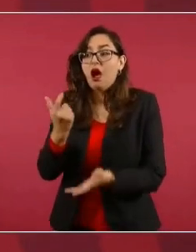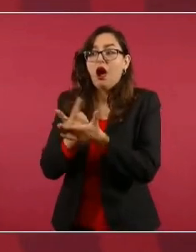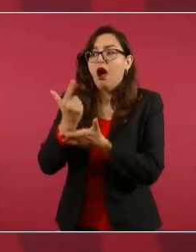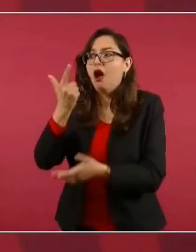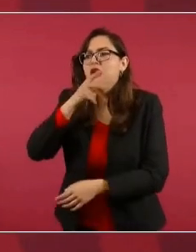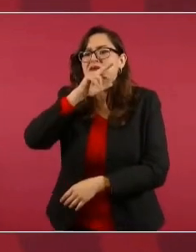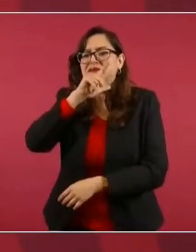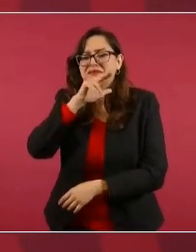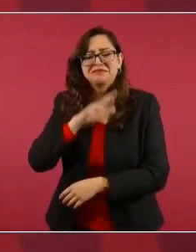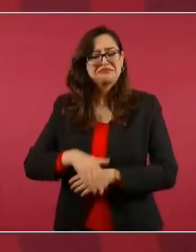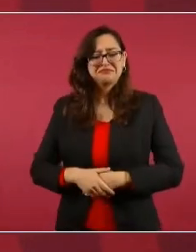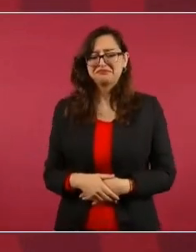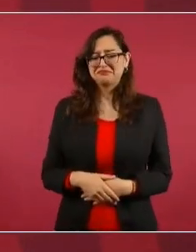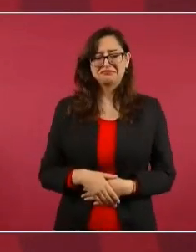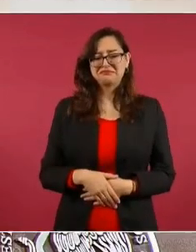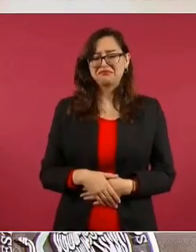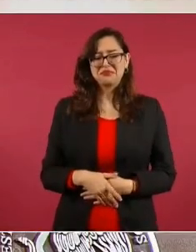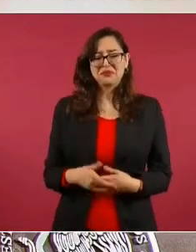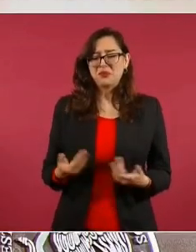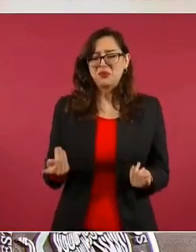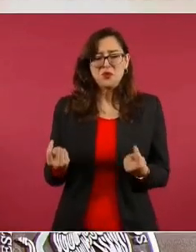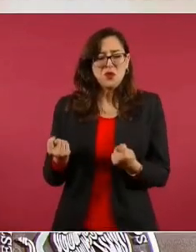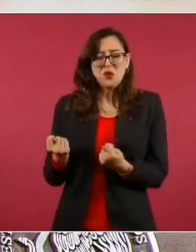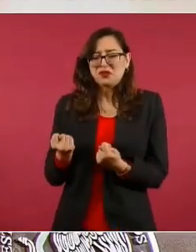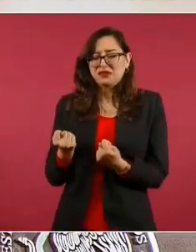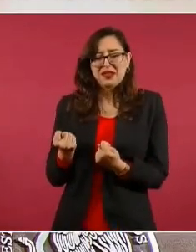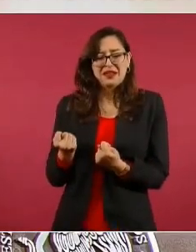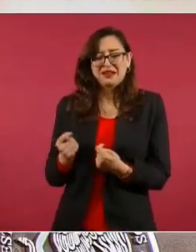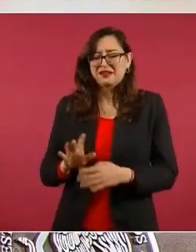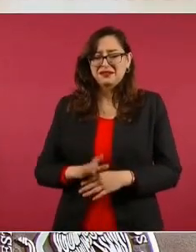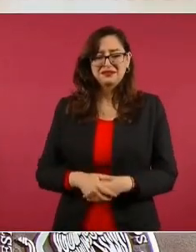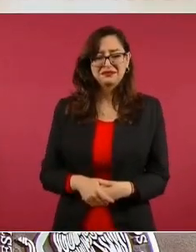lo único que quiero es que si